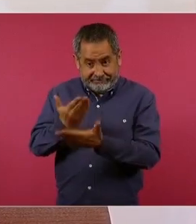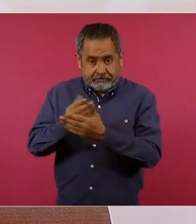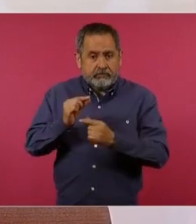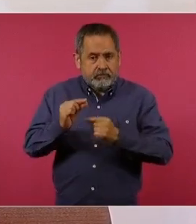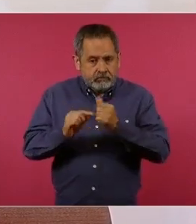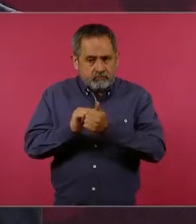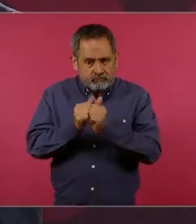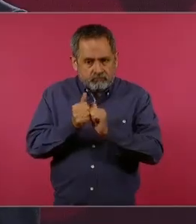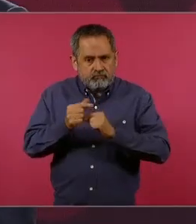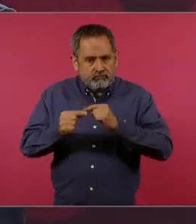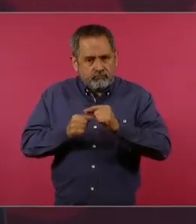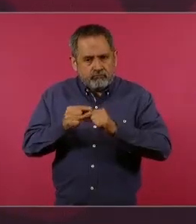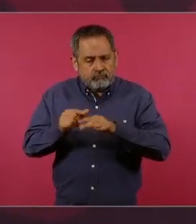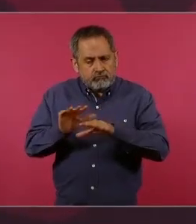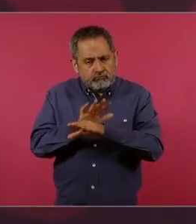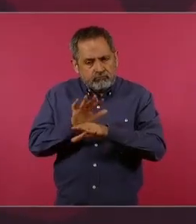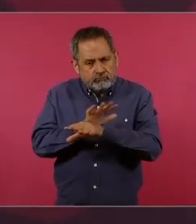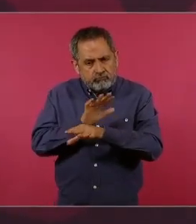gradualmente